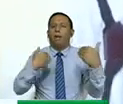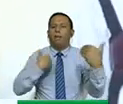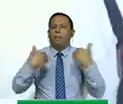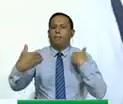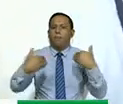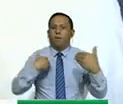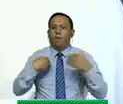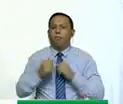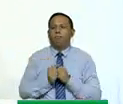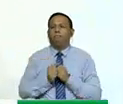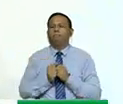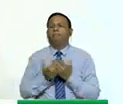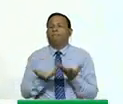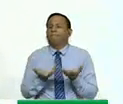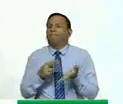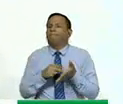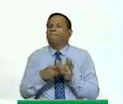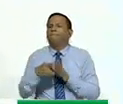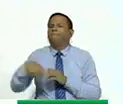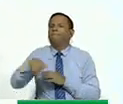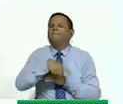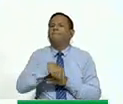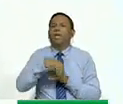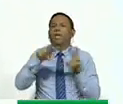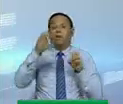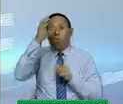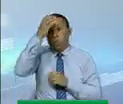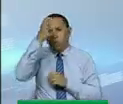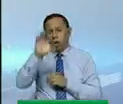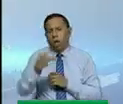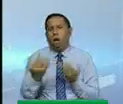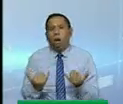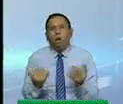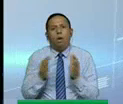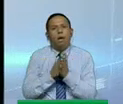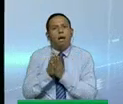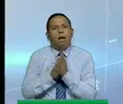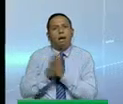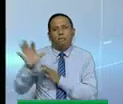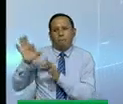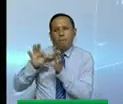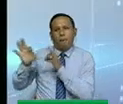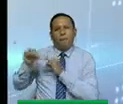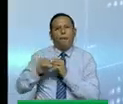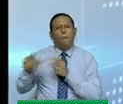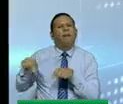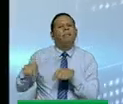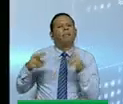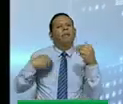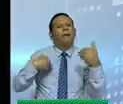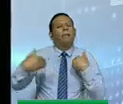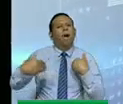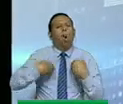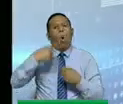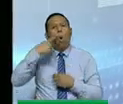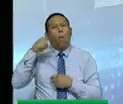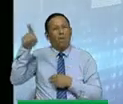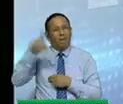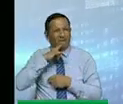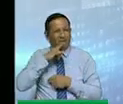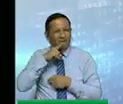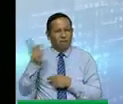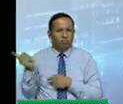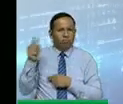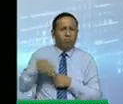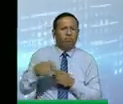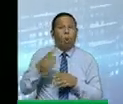esta iniciativa cultural. En esta ocasión, trae una selección de obras del estadounidense Tennessee Williams, que según el director de